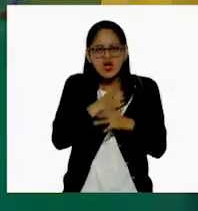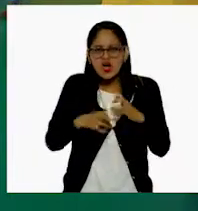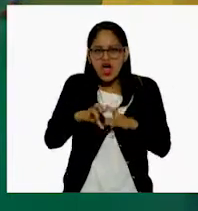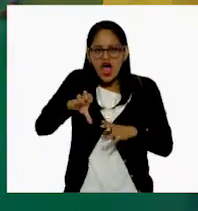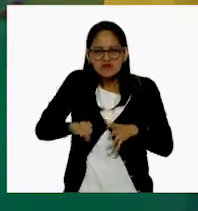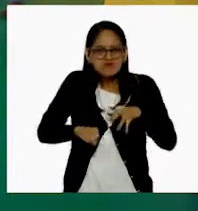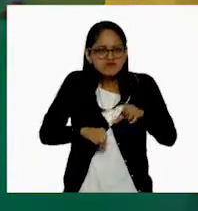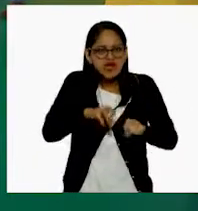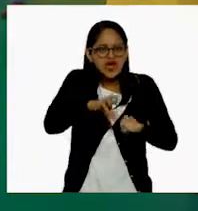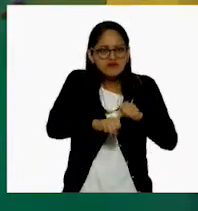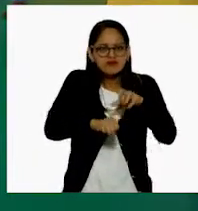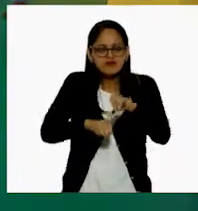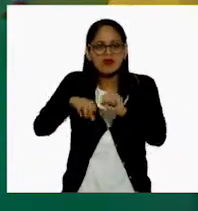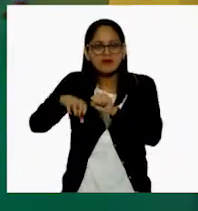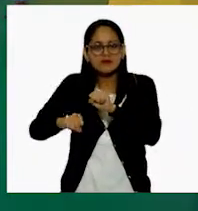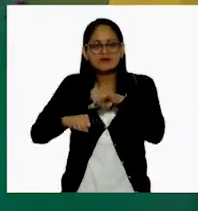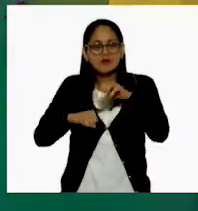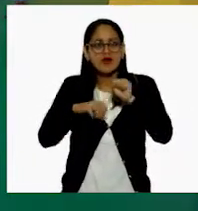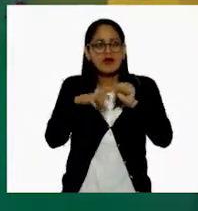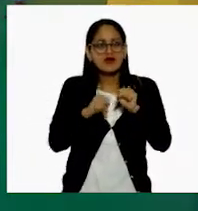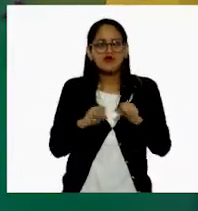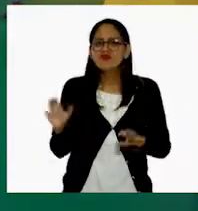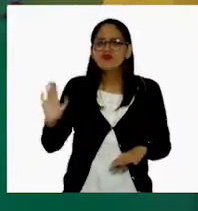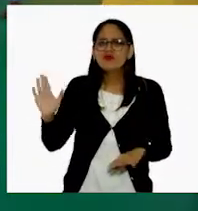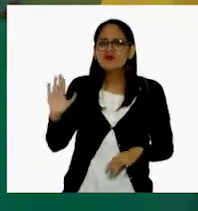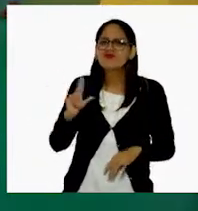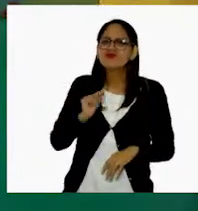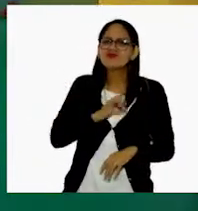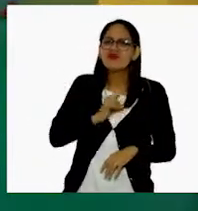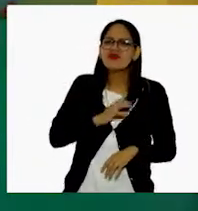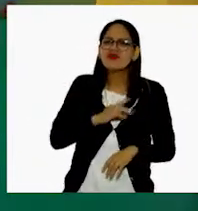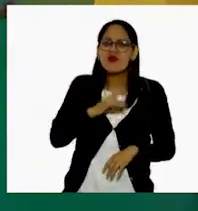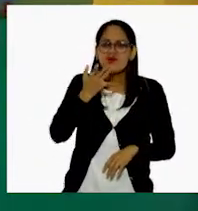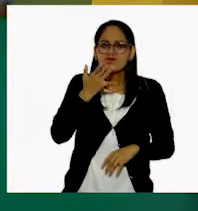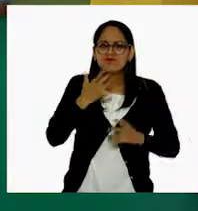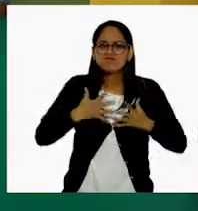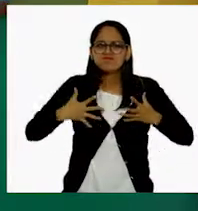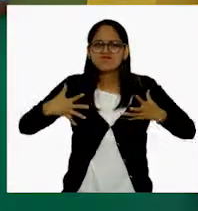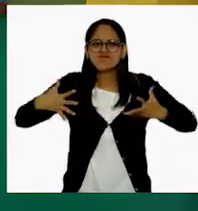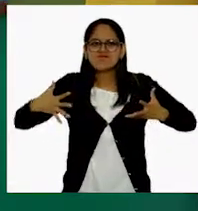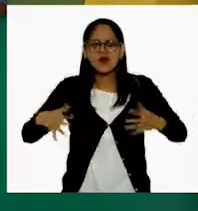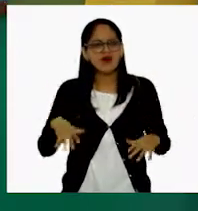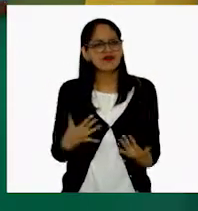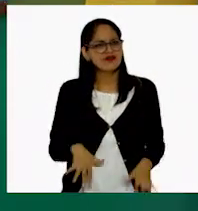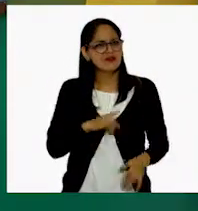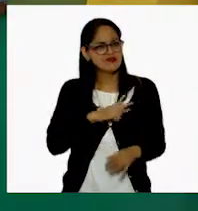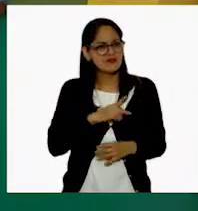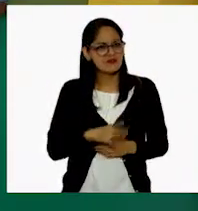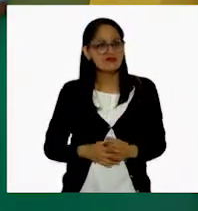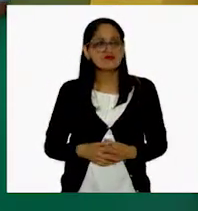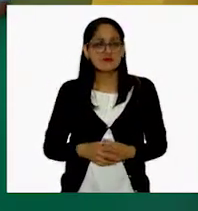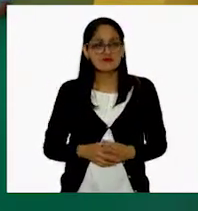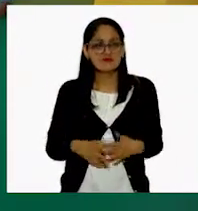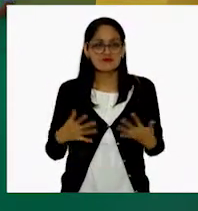su alrededor. ¡Ay, no, no, no! ¡Ay, no! ¡Qué miedo! ¡Un sapo tan grande! ¡No, no!